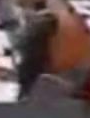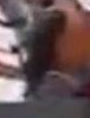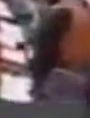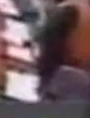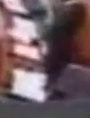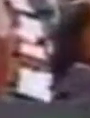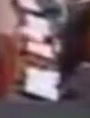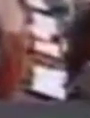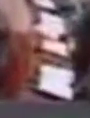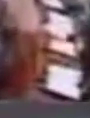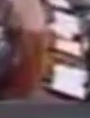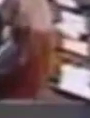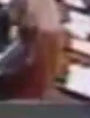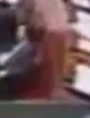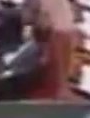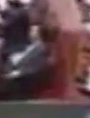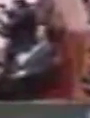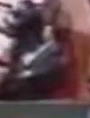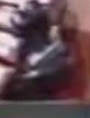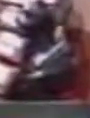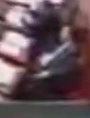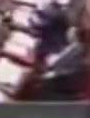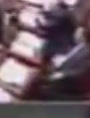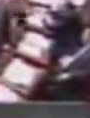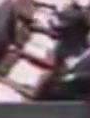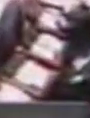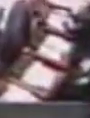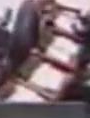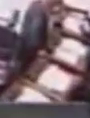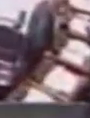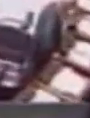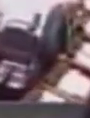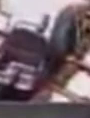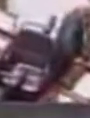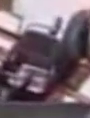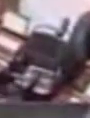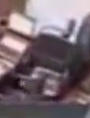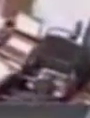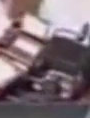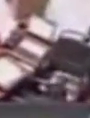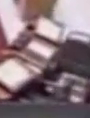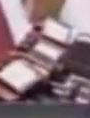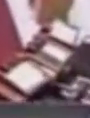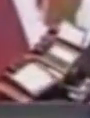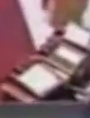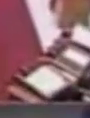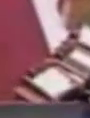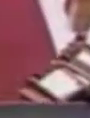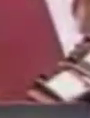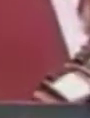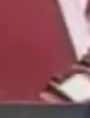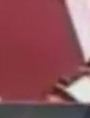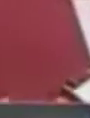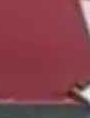con 82 votos a favor, 0 abstenciones y 0 en contra.